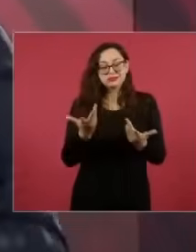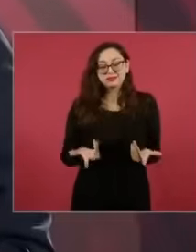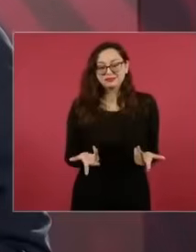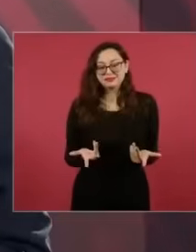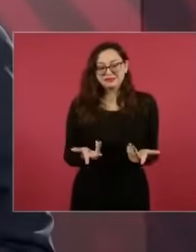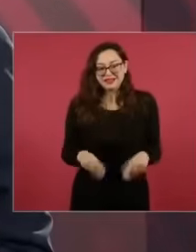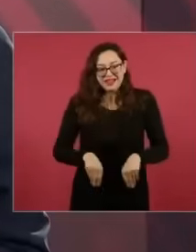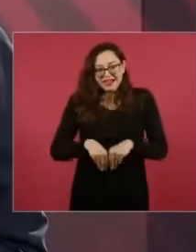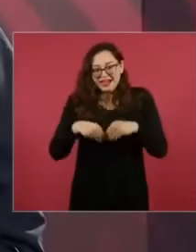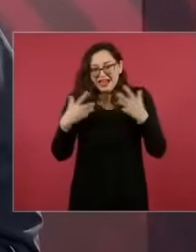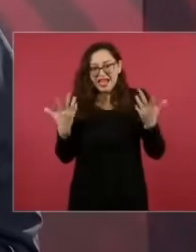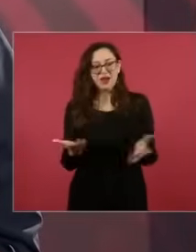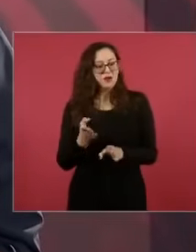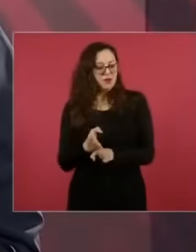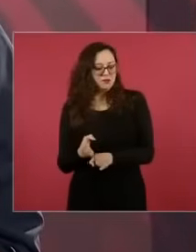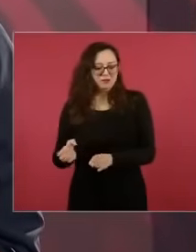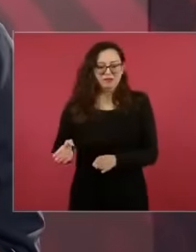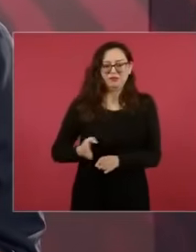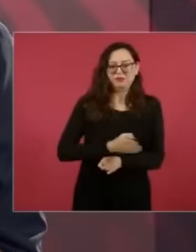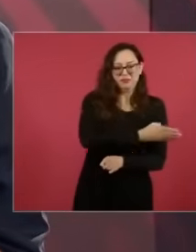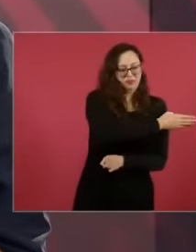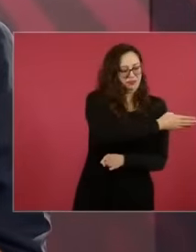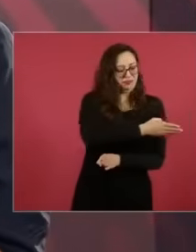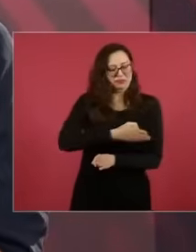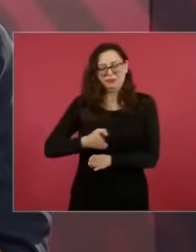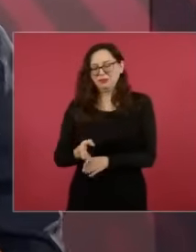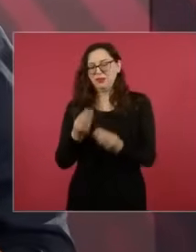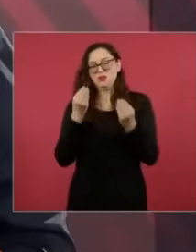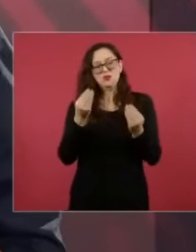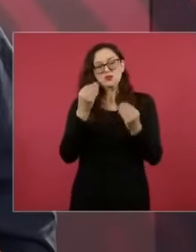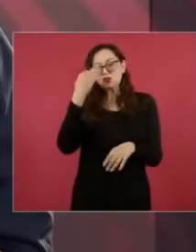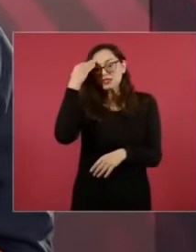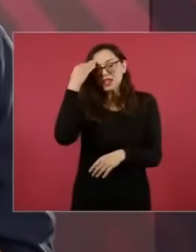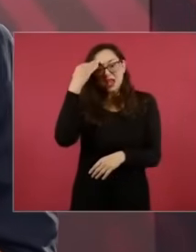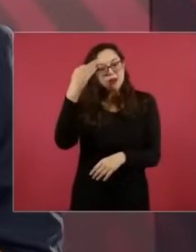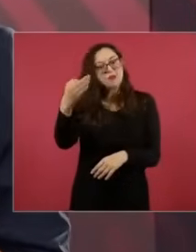qué eres un gigante, presidente? Porque vas sentado en hombros